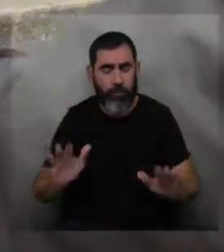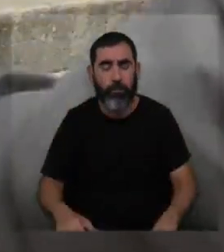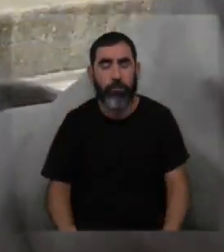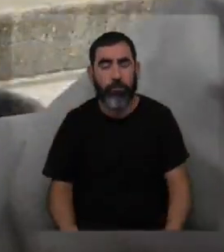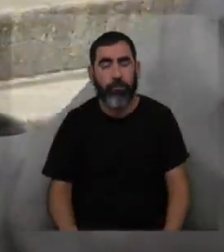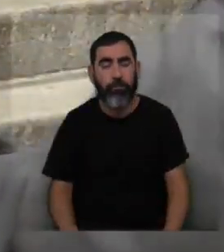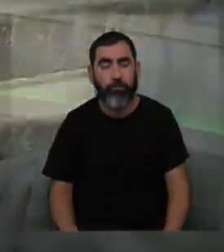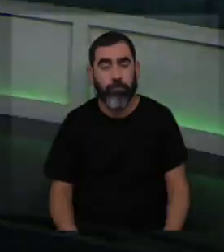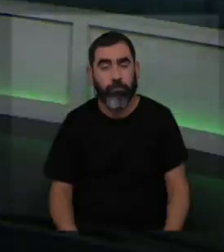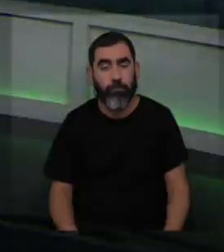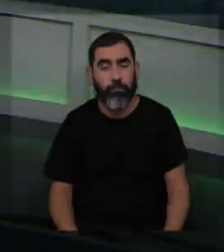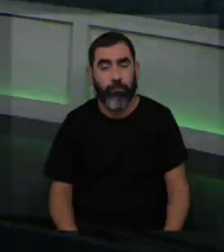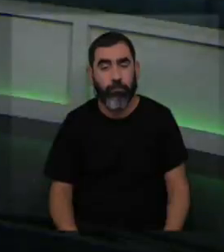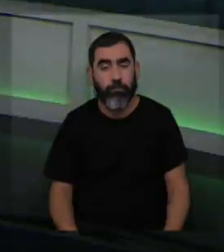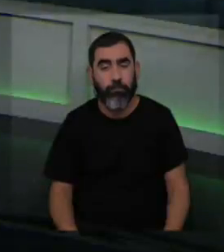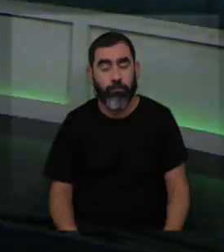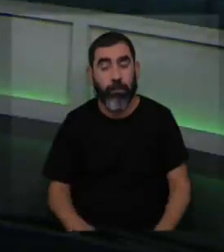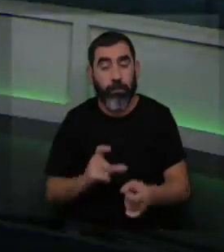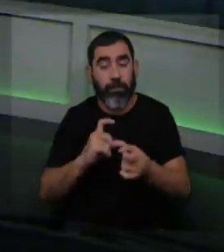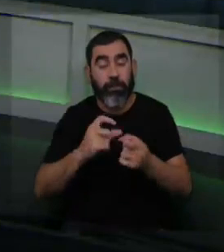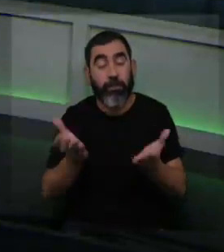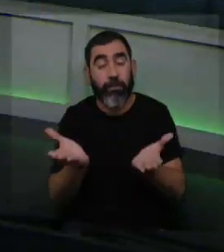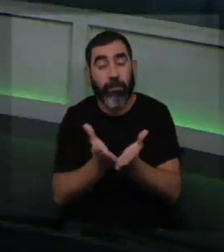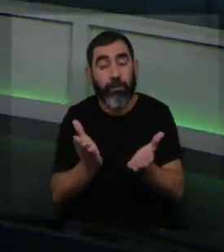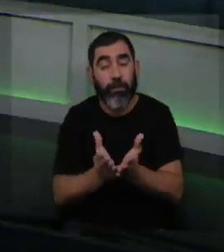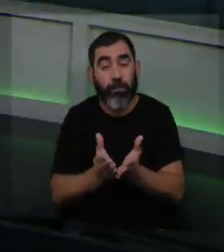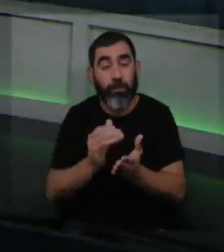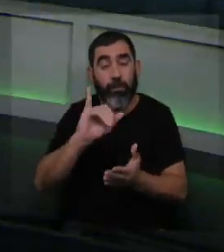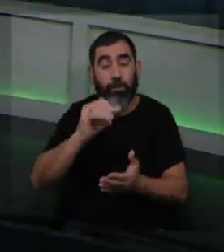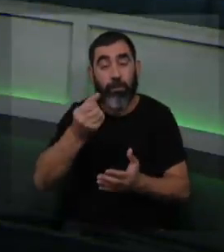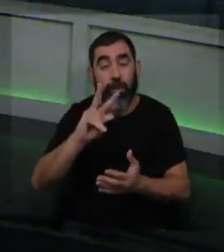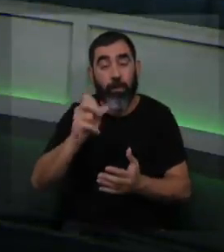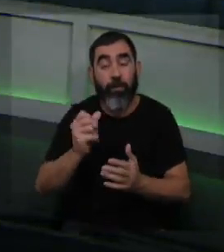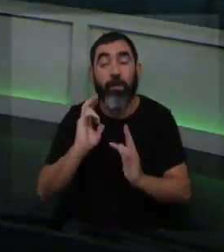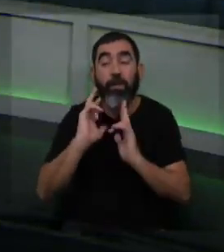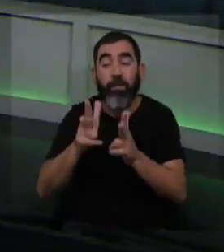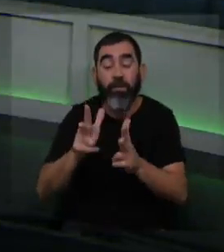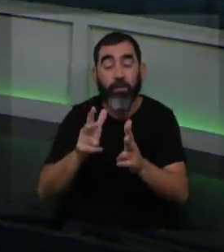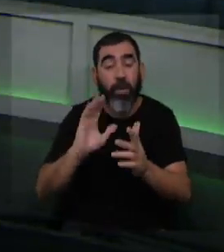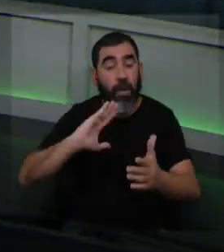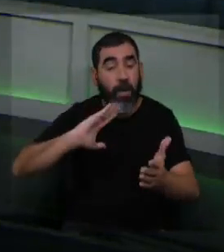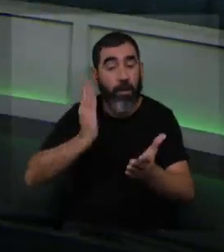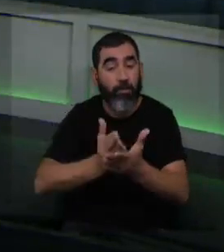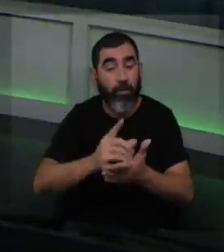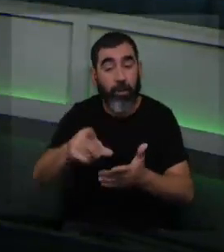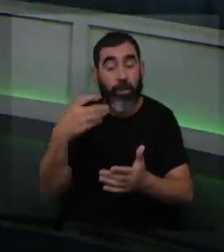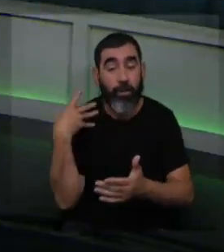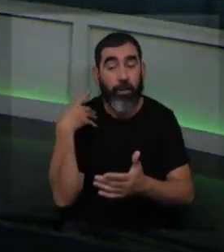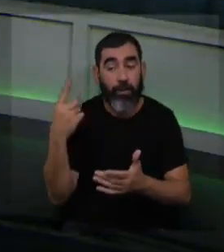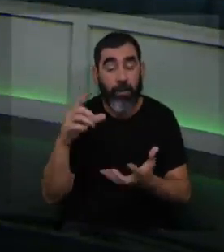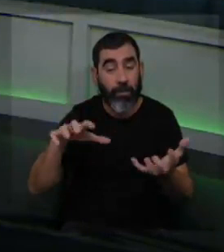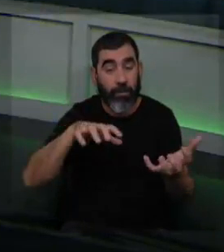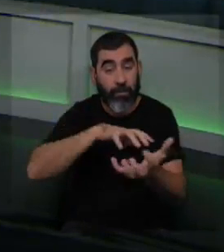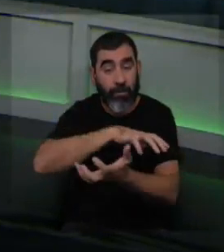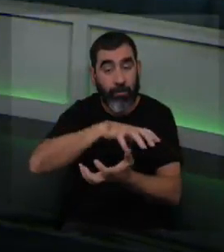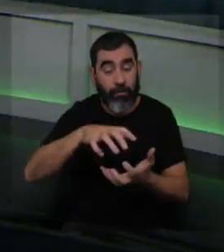sustento. Y el gremio estudiantil de IABA manifestó que la sanción que resolvió secundaria contra el ex director por ese